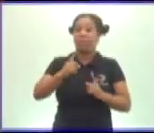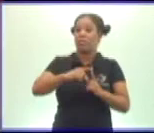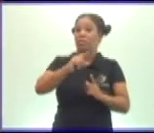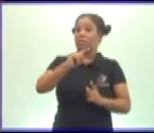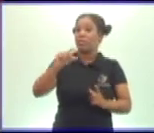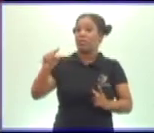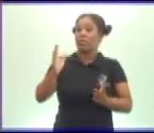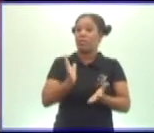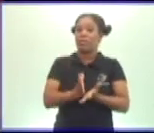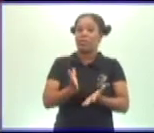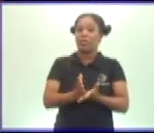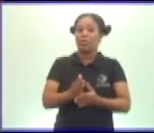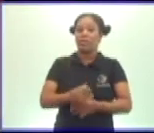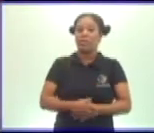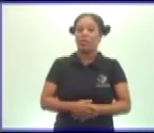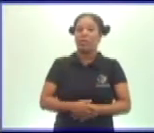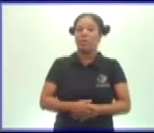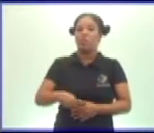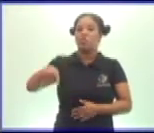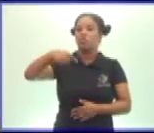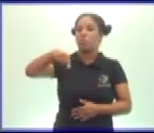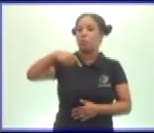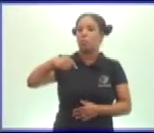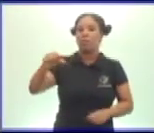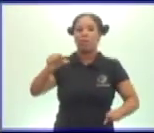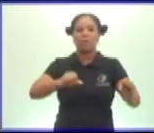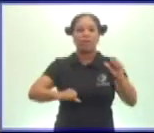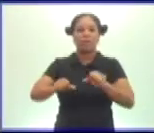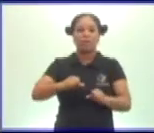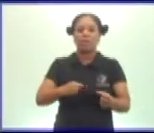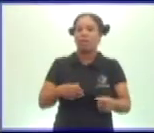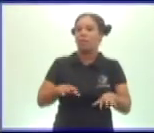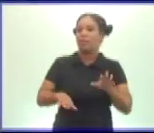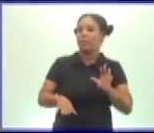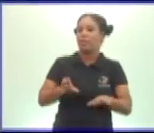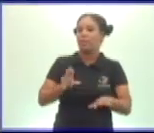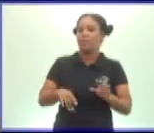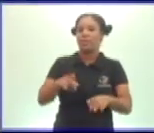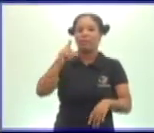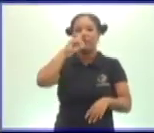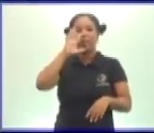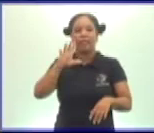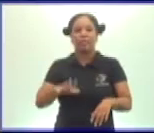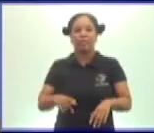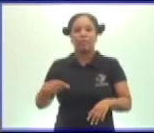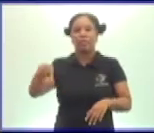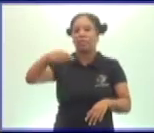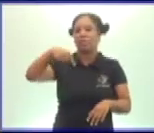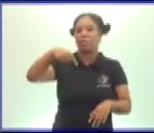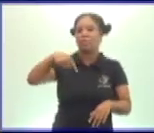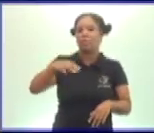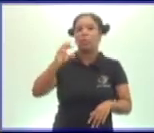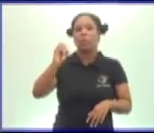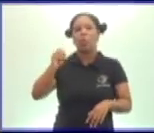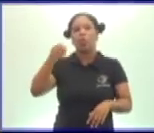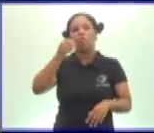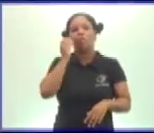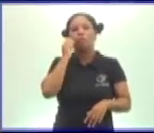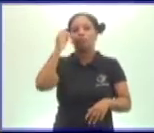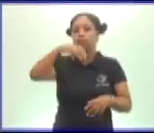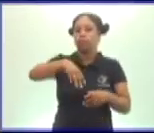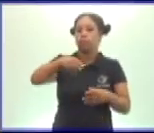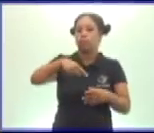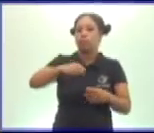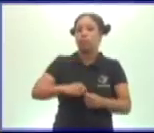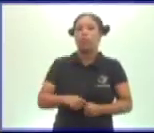clase, solubilidad de las sustancias en dependencia de la naturaleza del soluto y del disolvente, nosotros vamos a